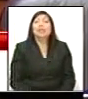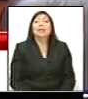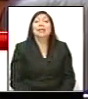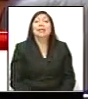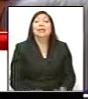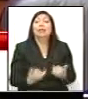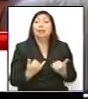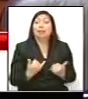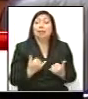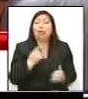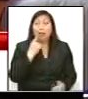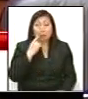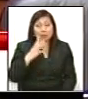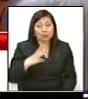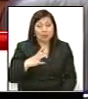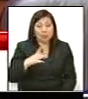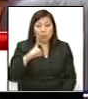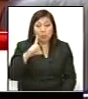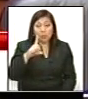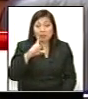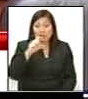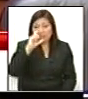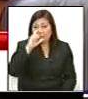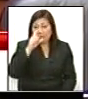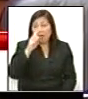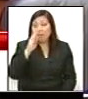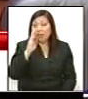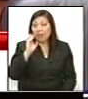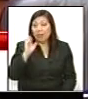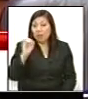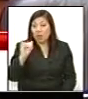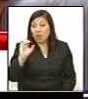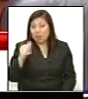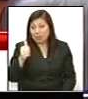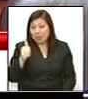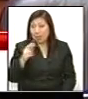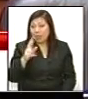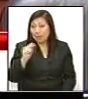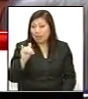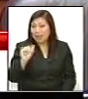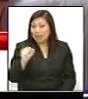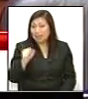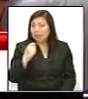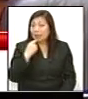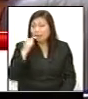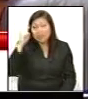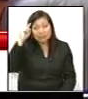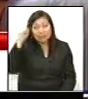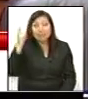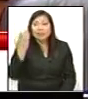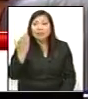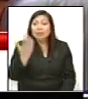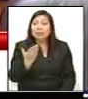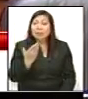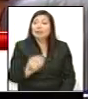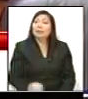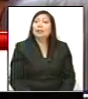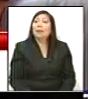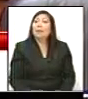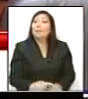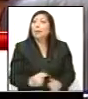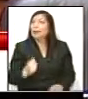este caballero, Luis Bedoya Reyes, en su momento de inauguración, citó a todos